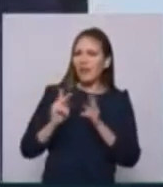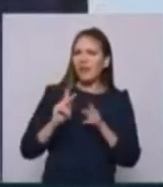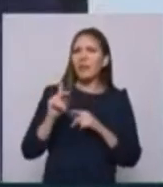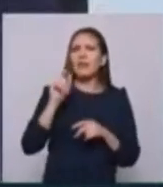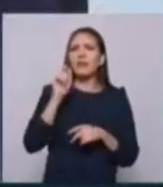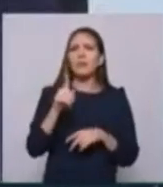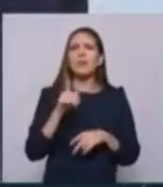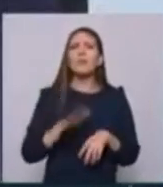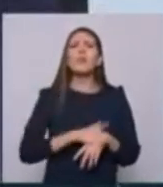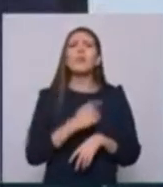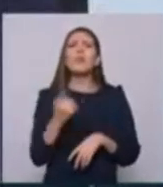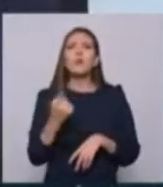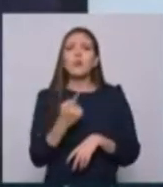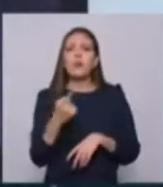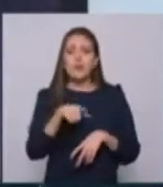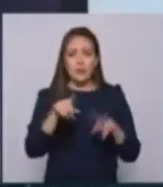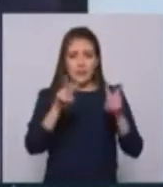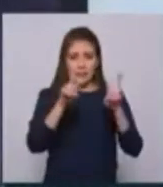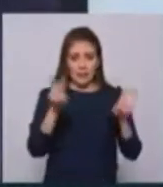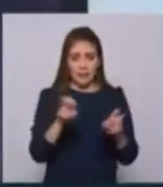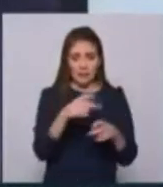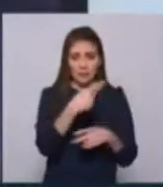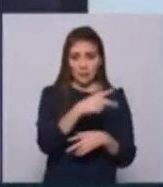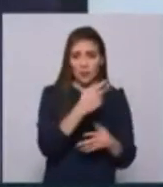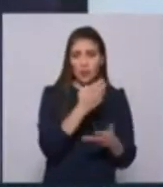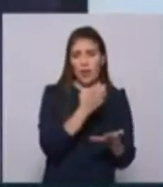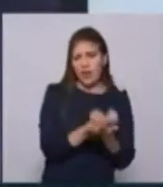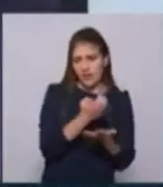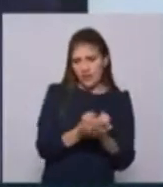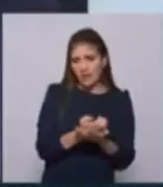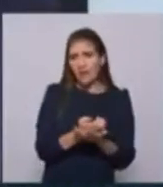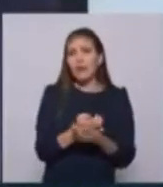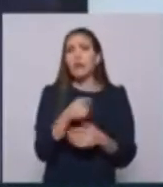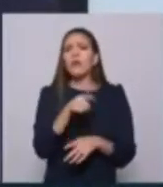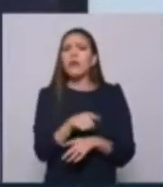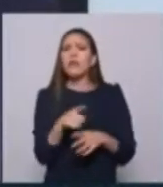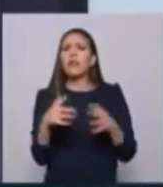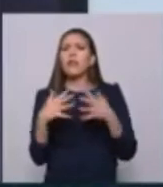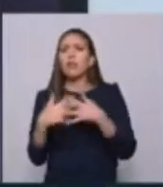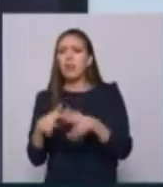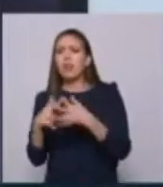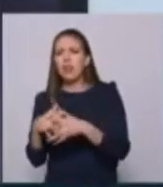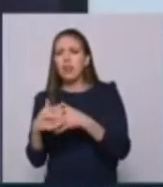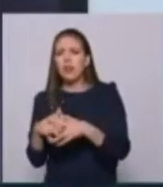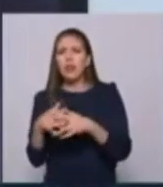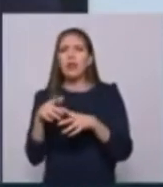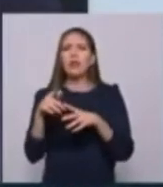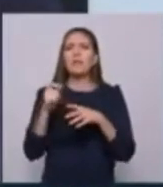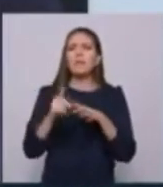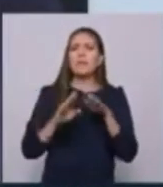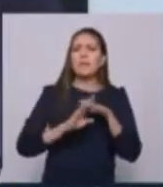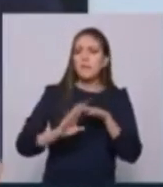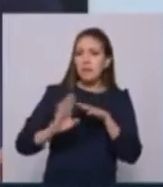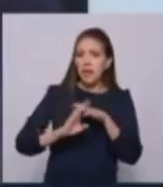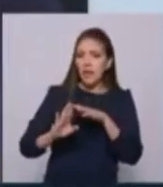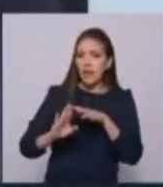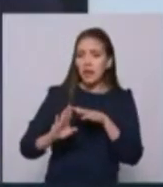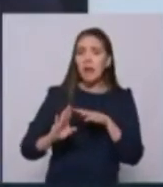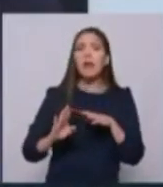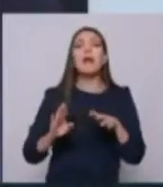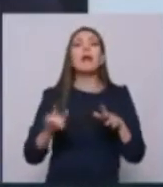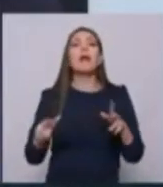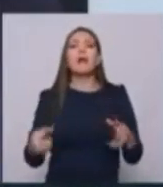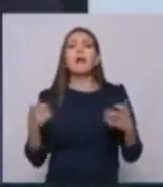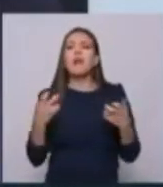un tema económico o un tema arancelario se va a mezclar con un tema migratorio? Y bueno, empezó a ocurrir